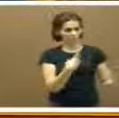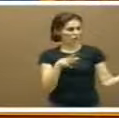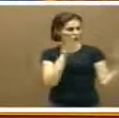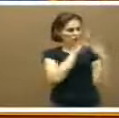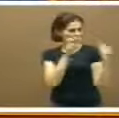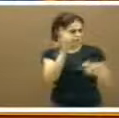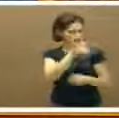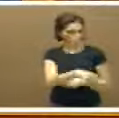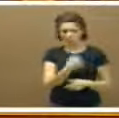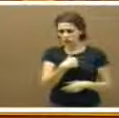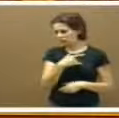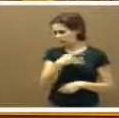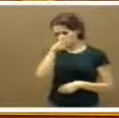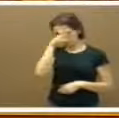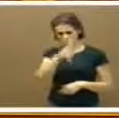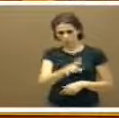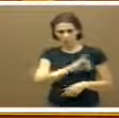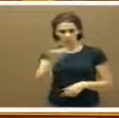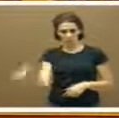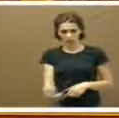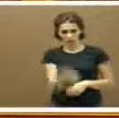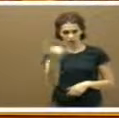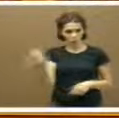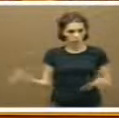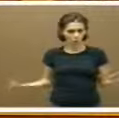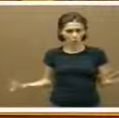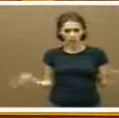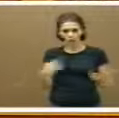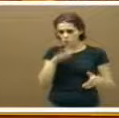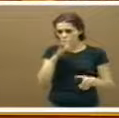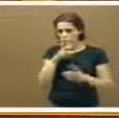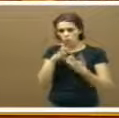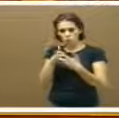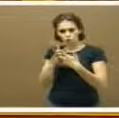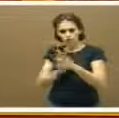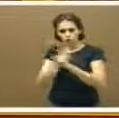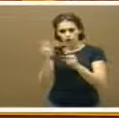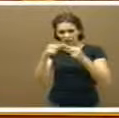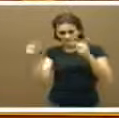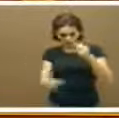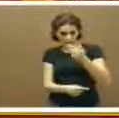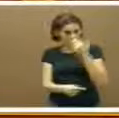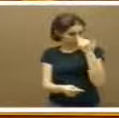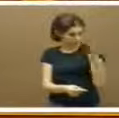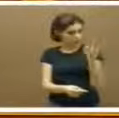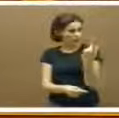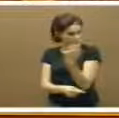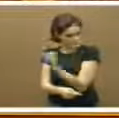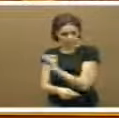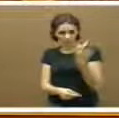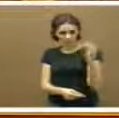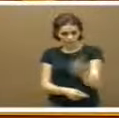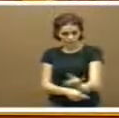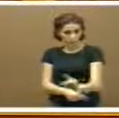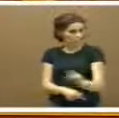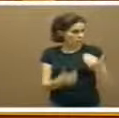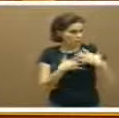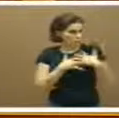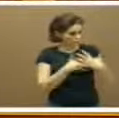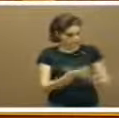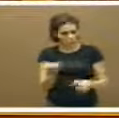he desistido, que es necesario, que la lucha contra el déficit era necesaria. Que no podíamos generar empleo,